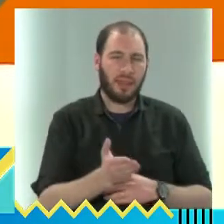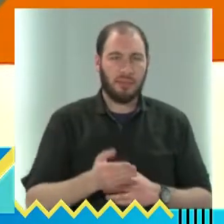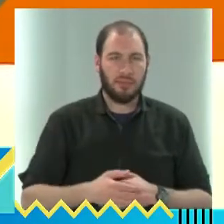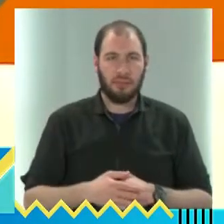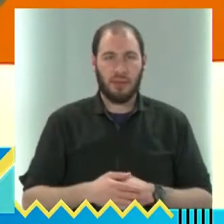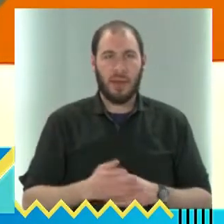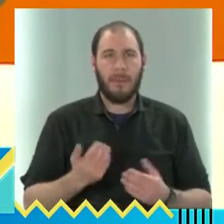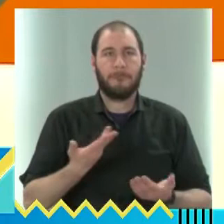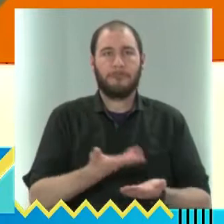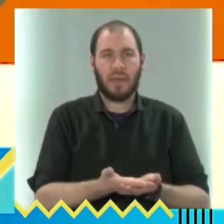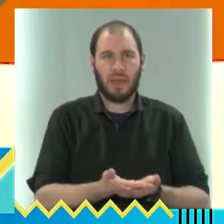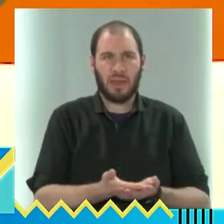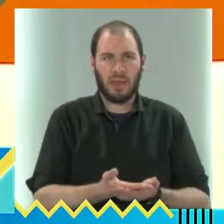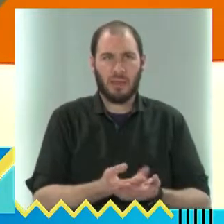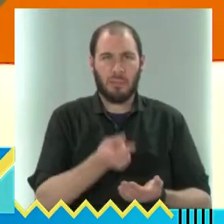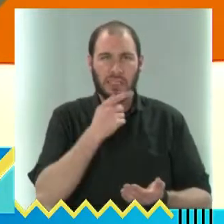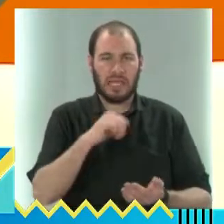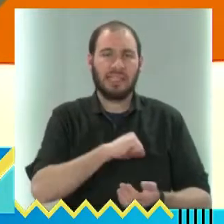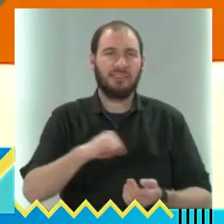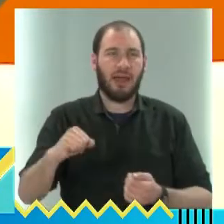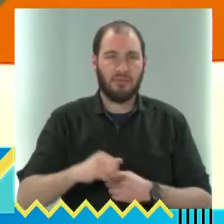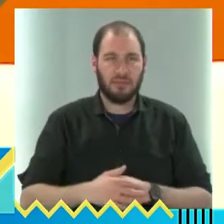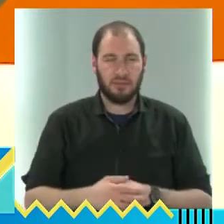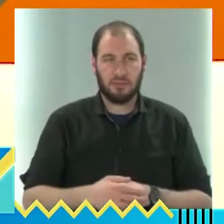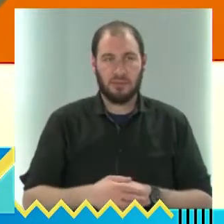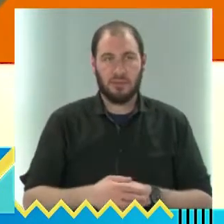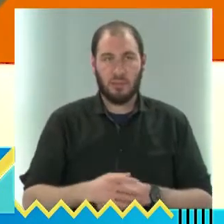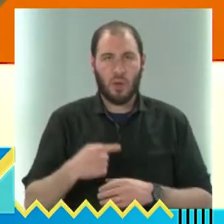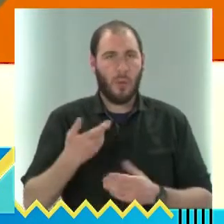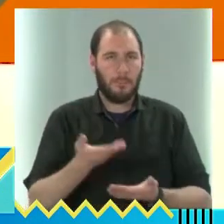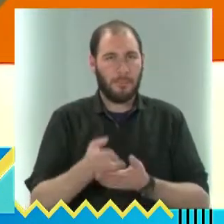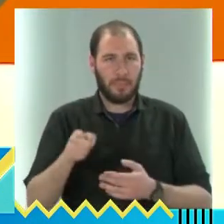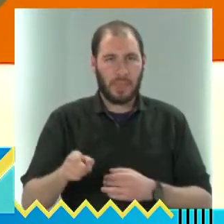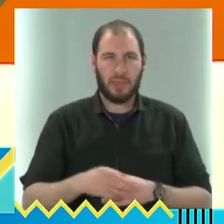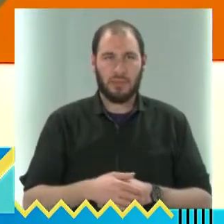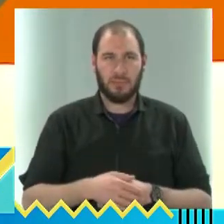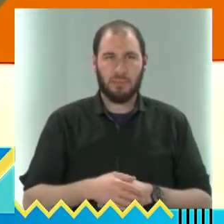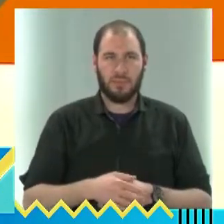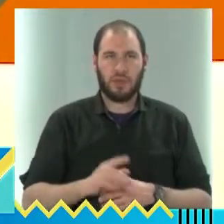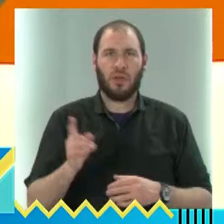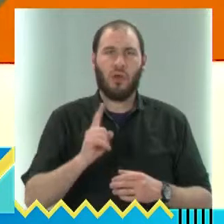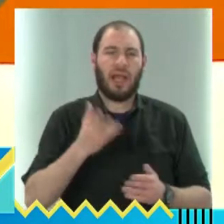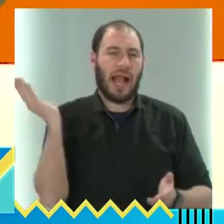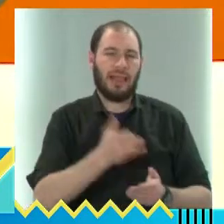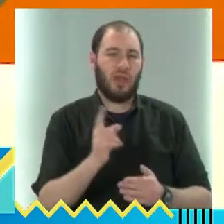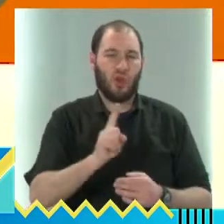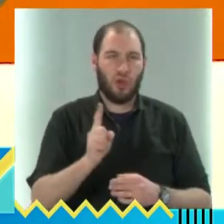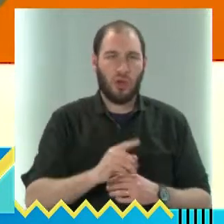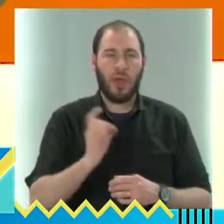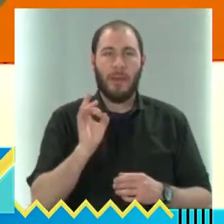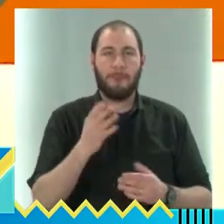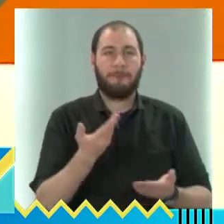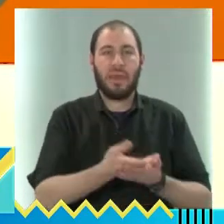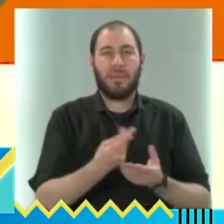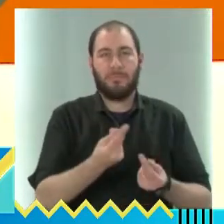es mendigar generando un engaño a la persona que estás pidiendo. No está sancionado solicitar